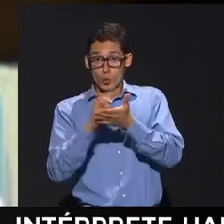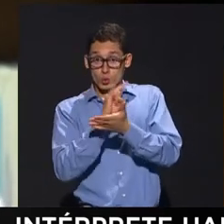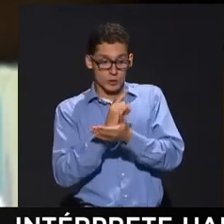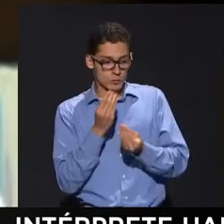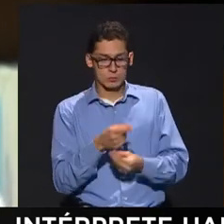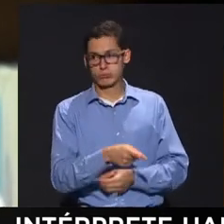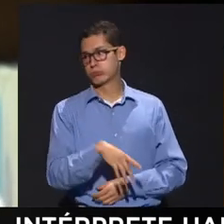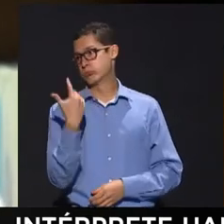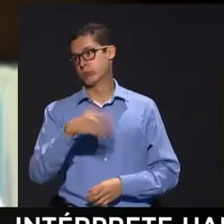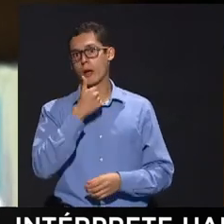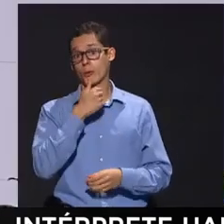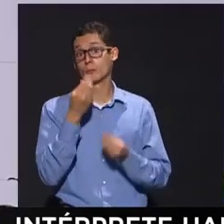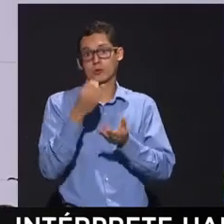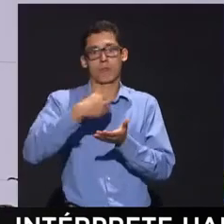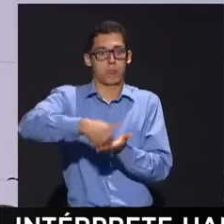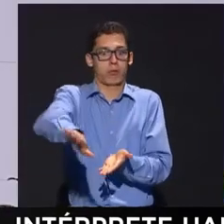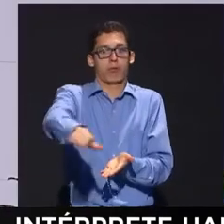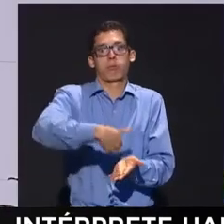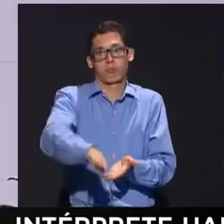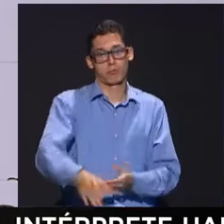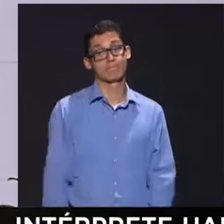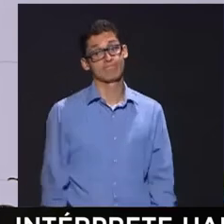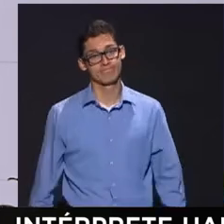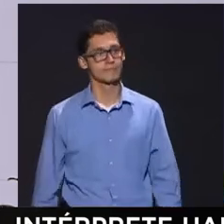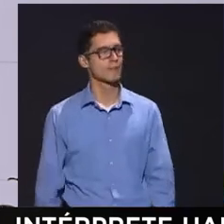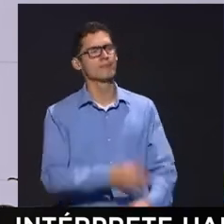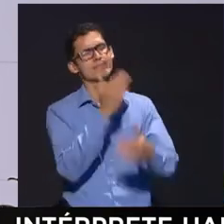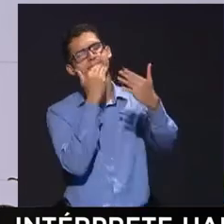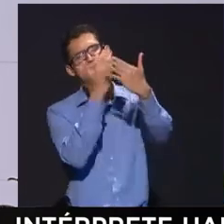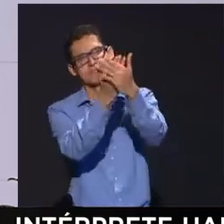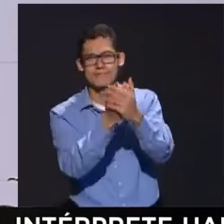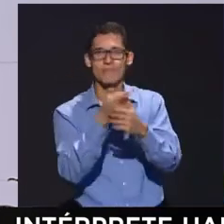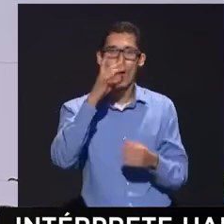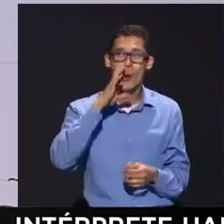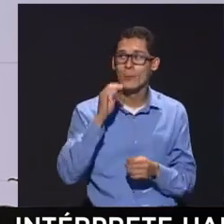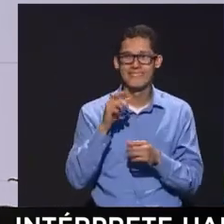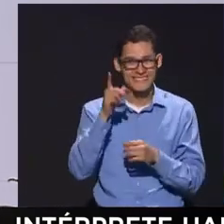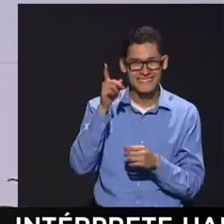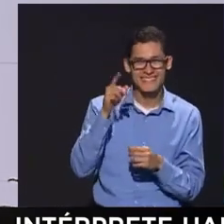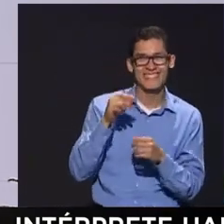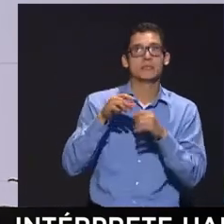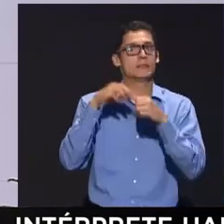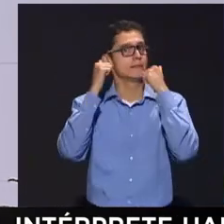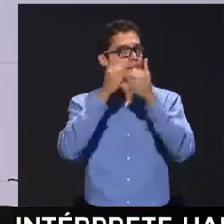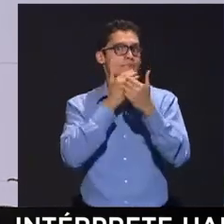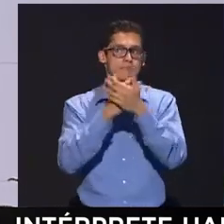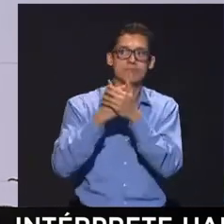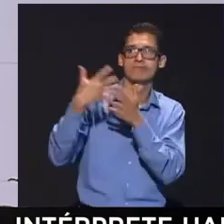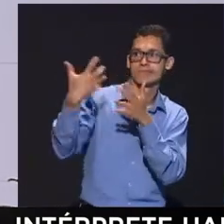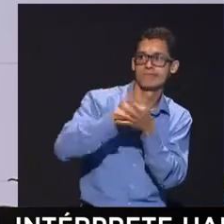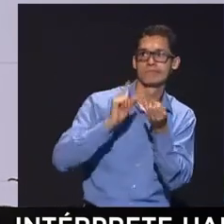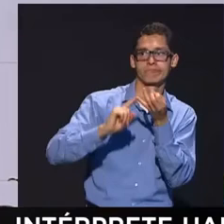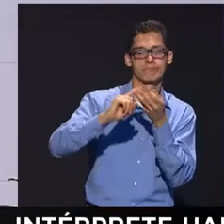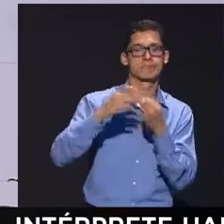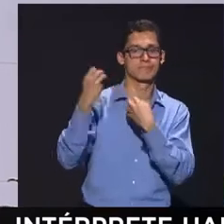es mucho gasto de agua. Didier, muchísimas gracias por acompañarnos y darnos todas estas recomendaciones, y la invitación es a ustedes a seguir los